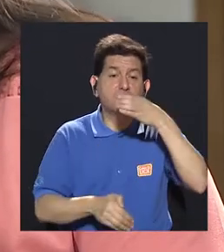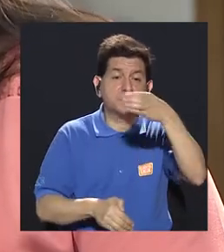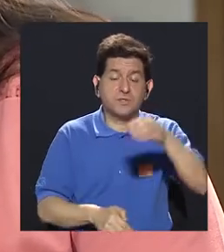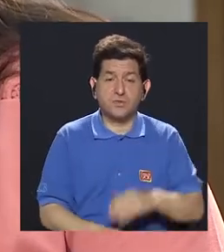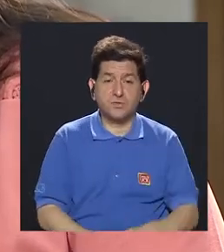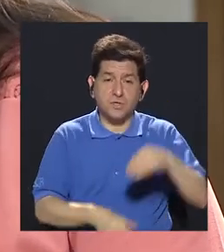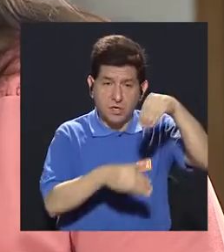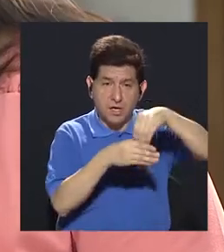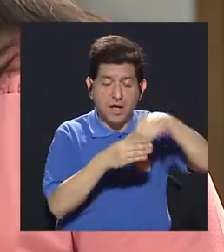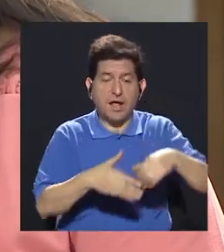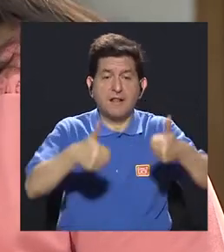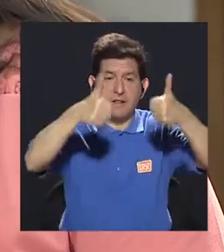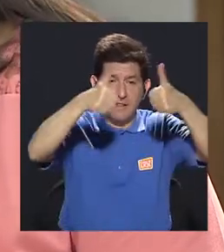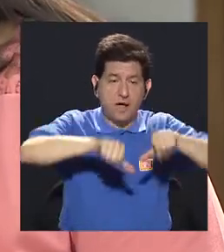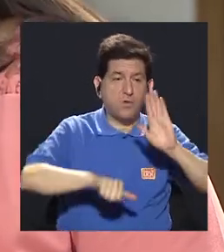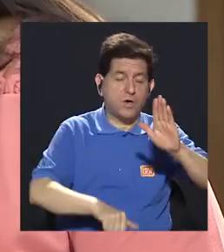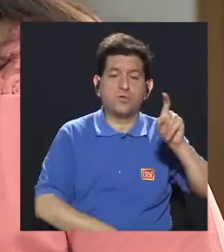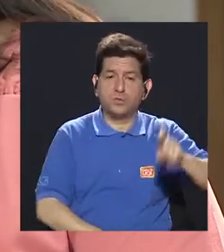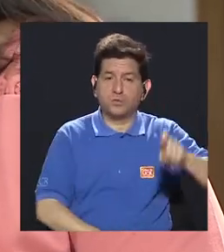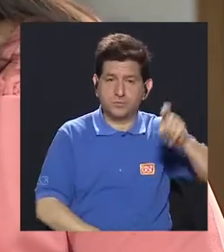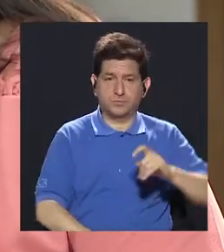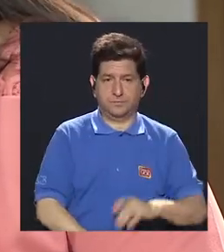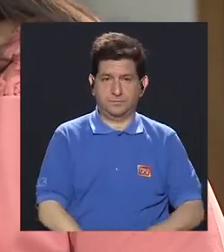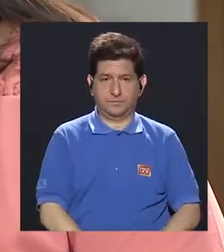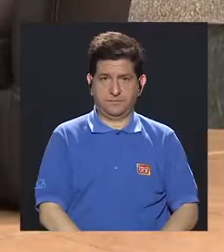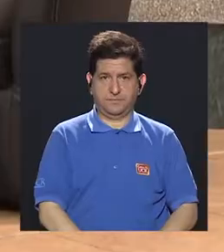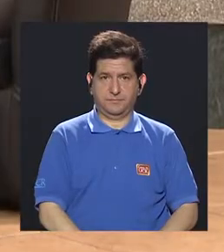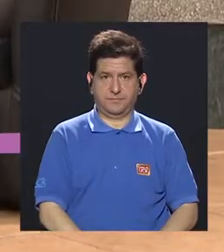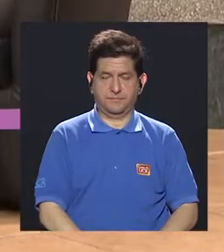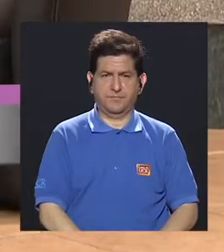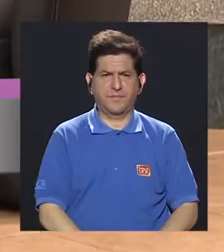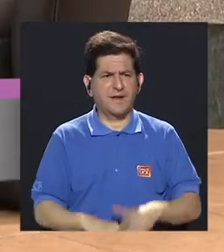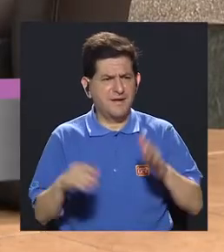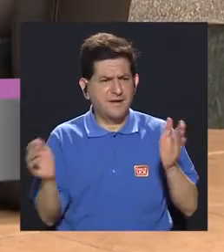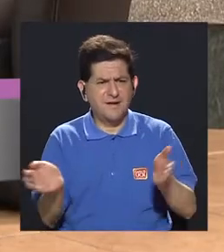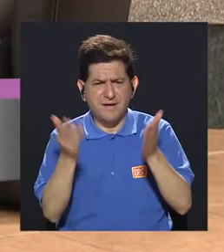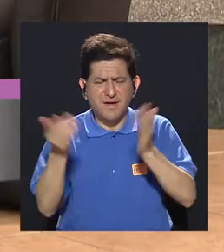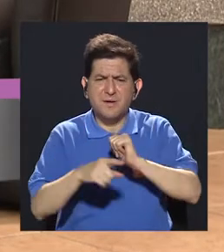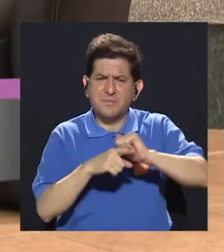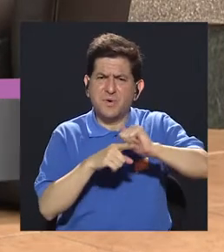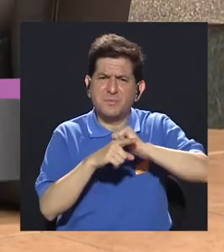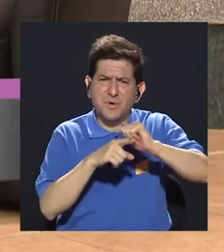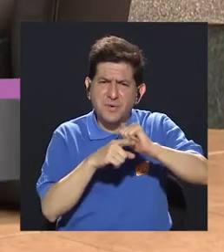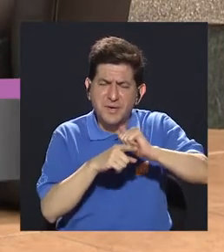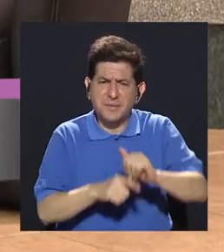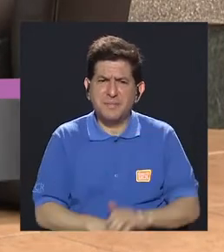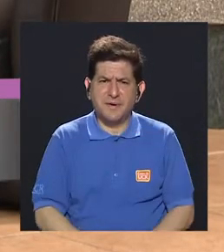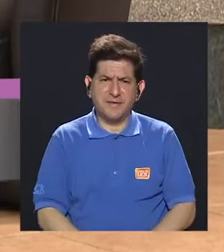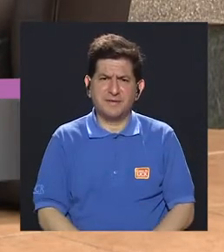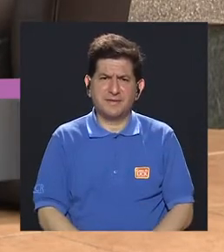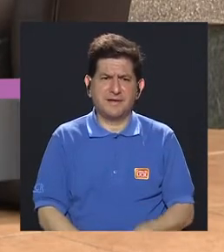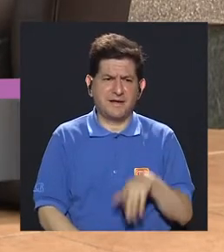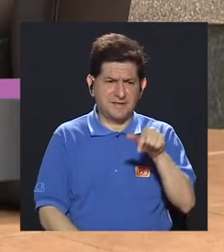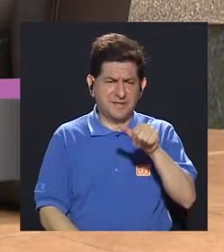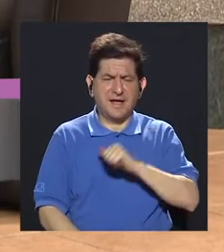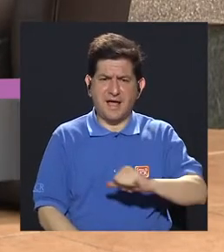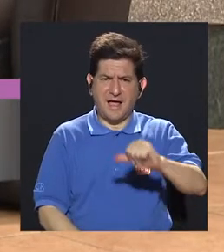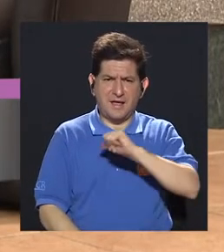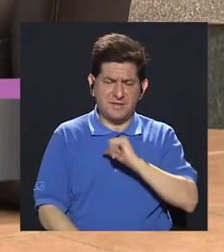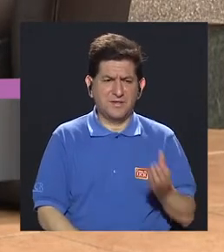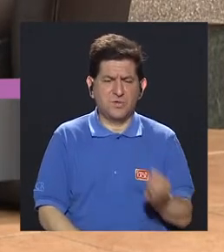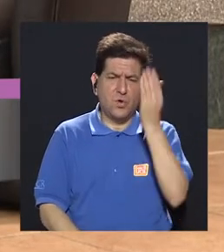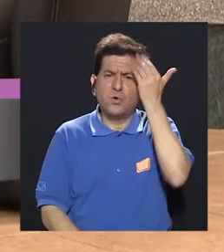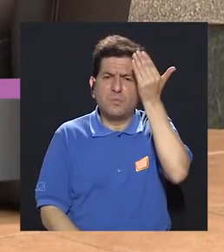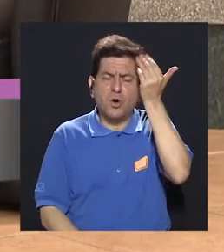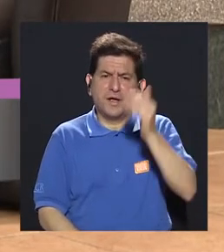sugiere contenidos de acuerdo a sus necesidades. ¿Por qué promover estas prácticas, estas